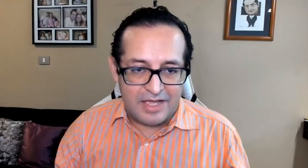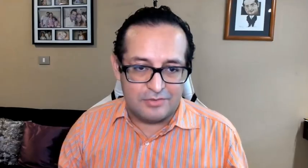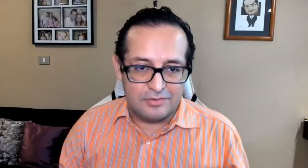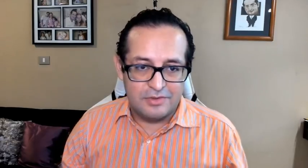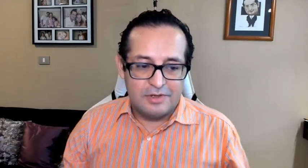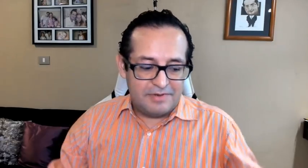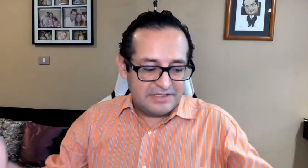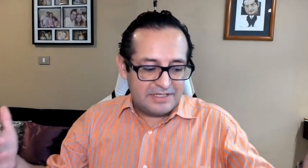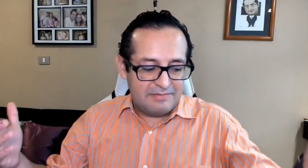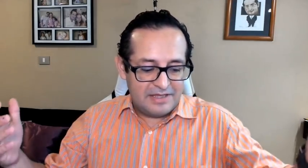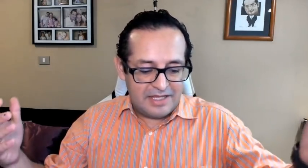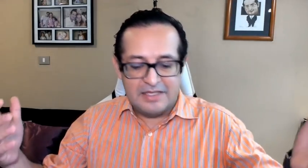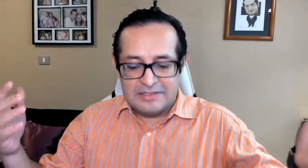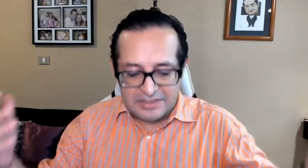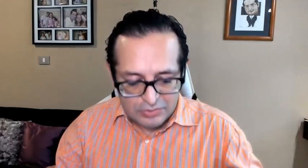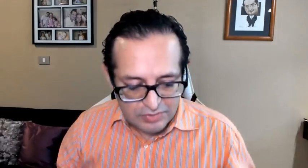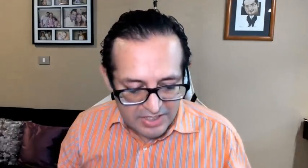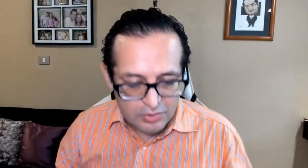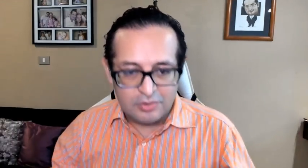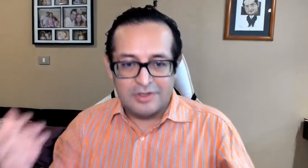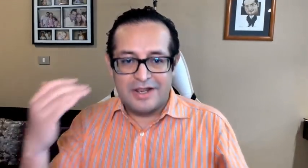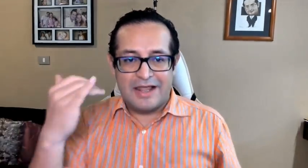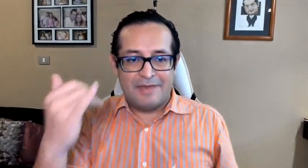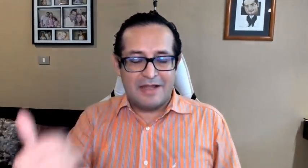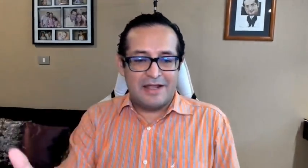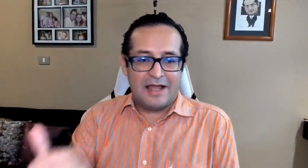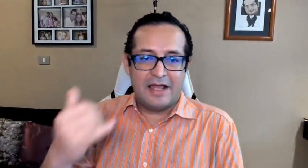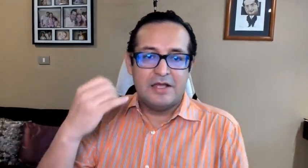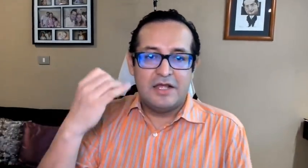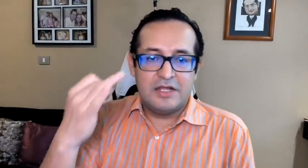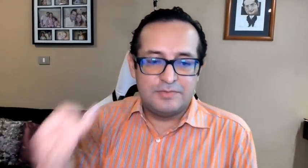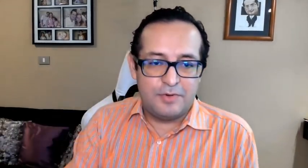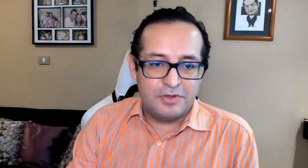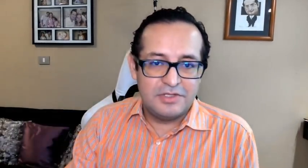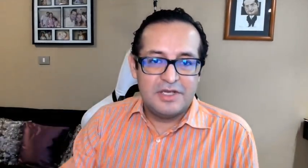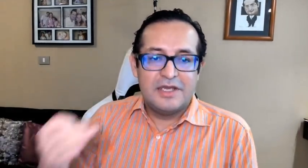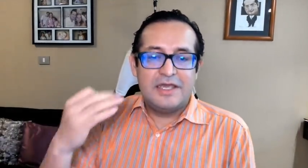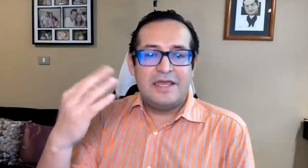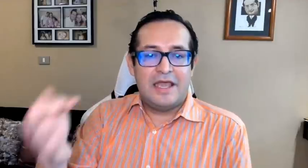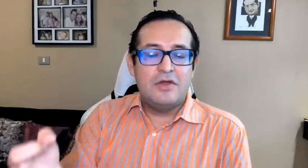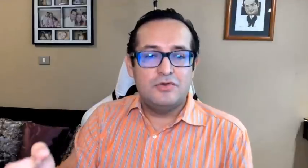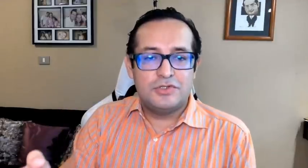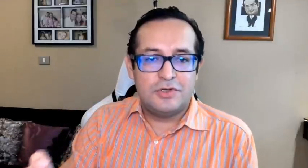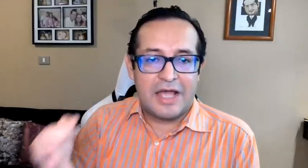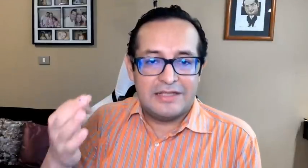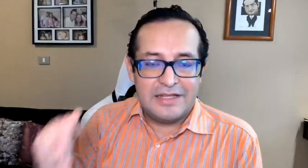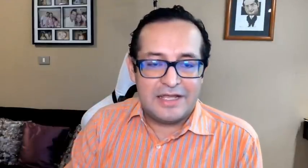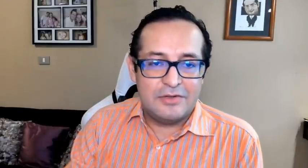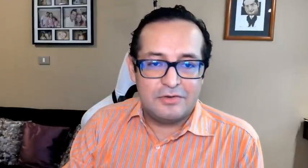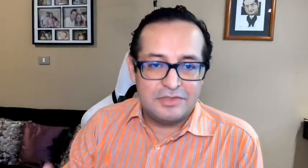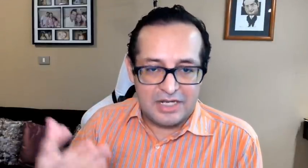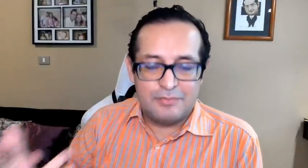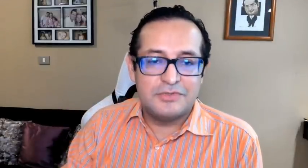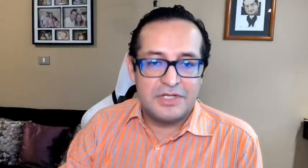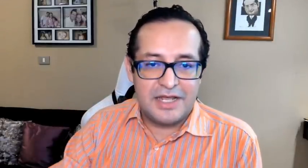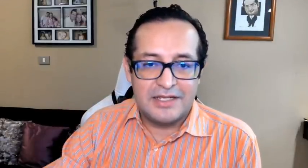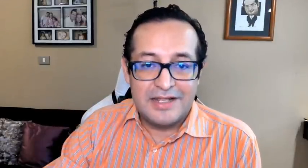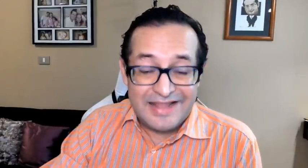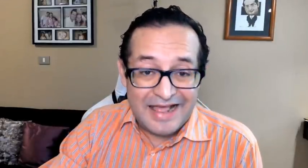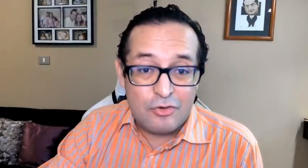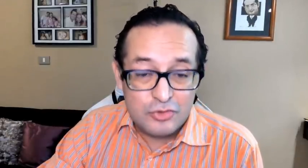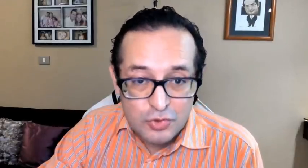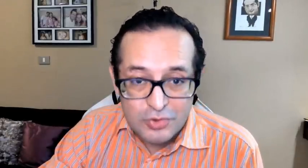tomado precisamente censurando la mañanera el sport e incluso atentando contra la posibilidad